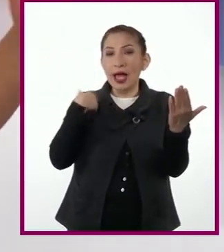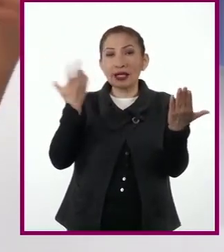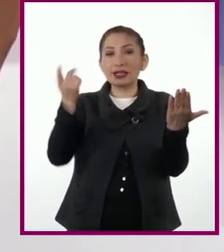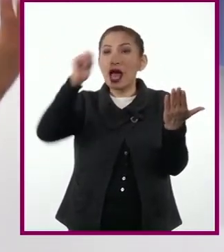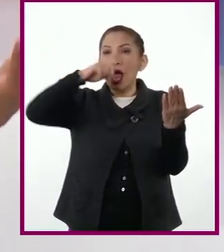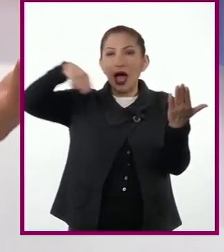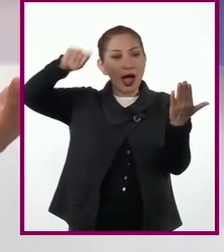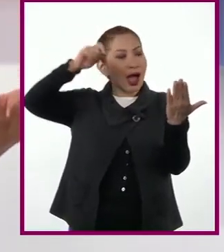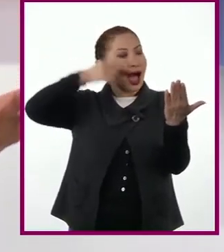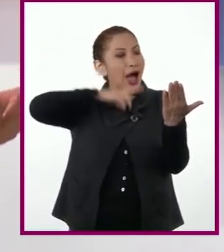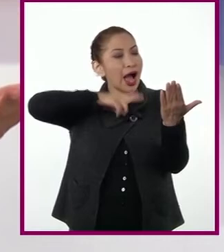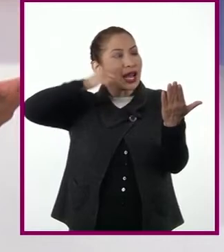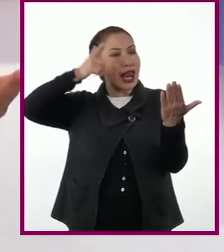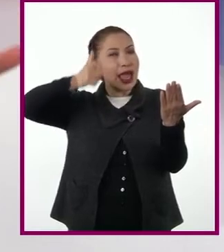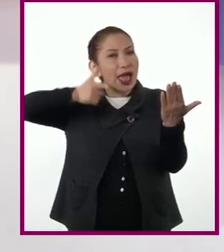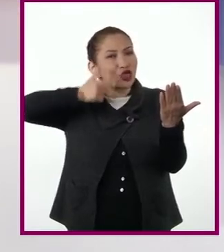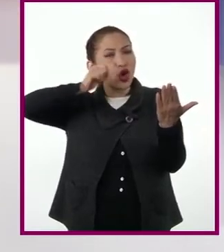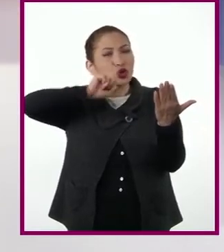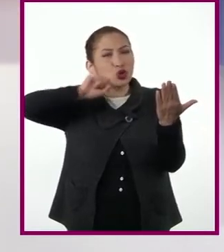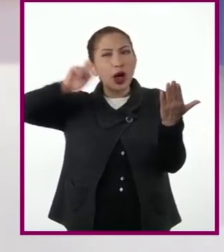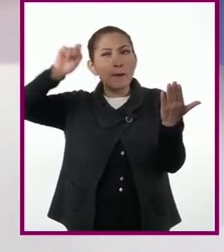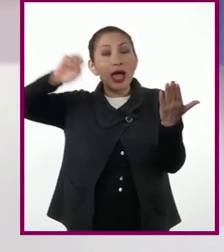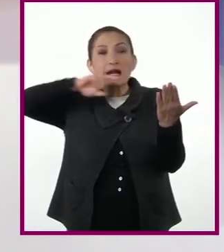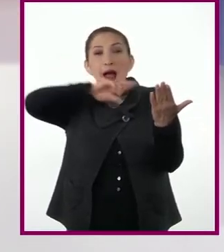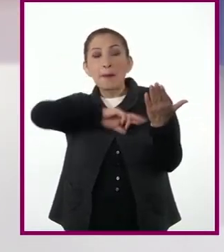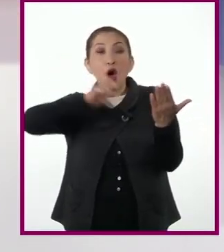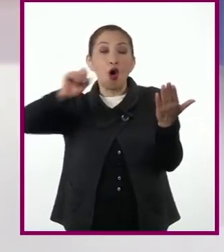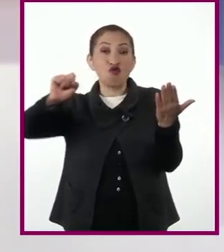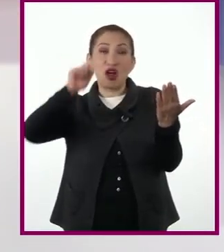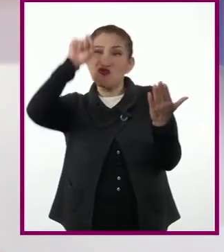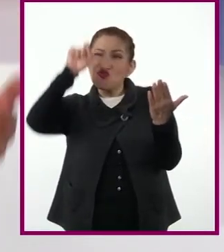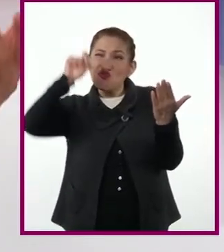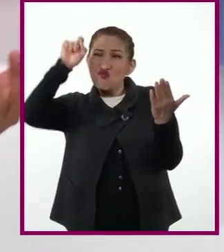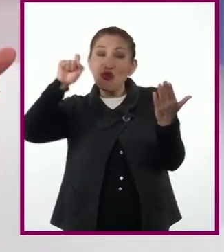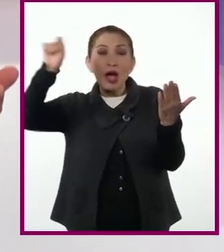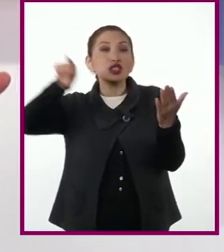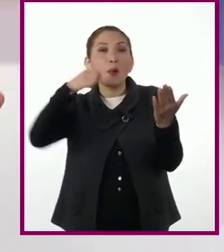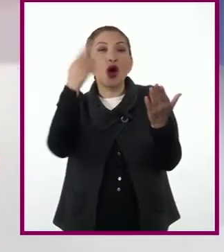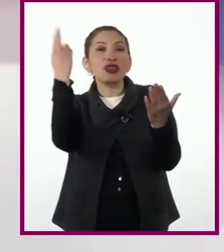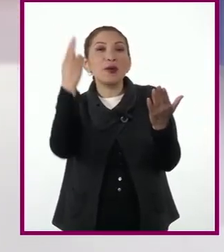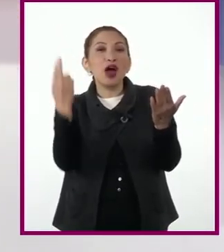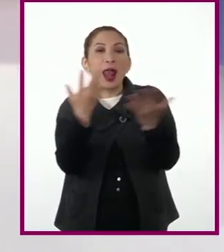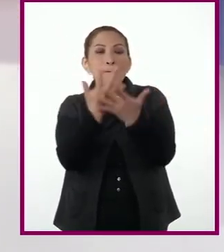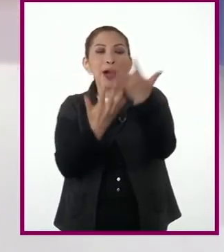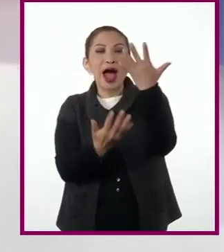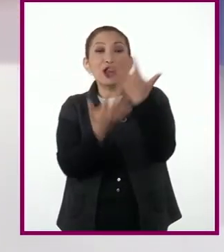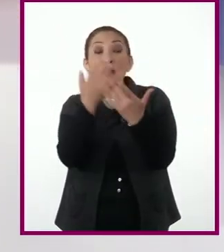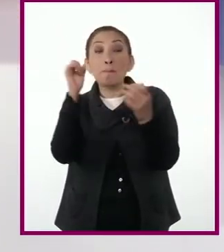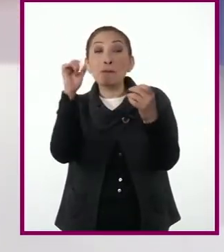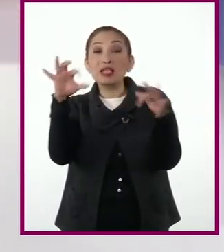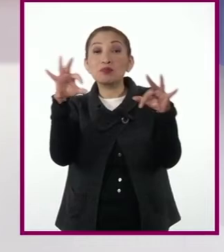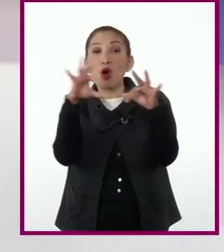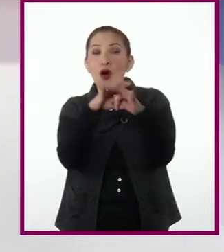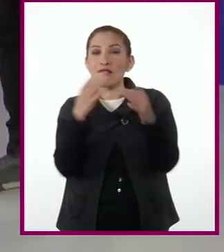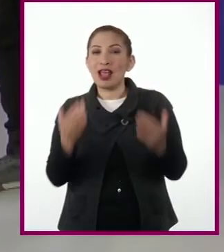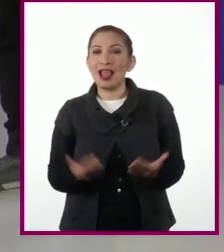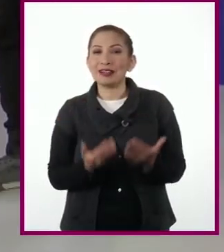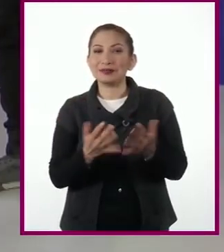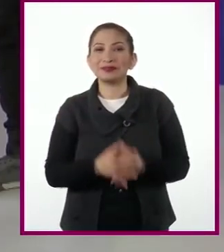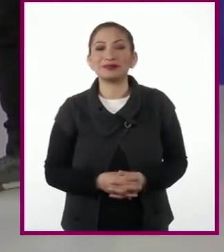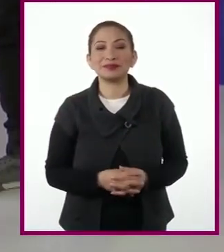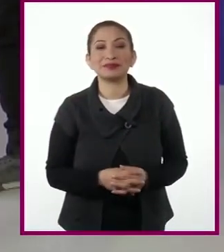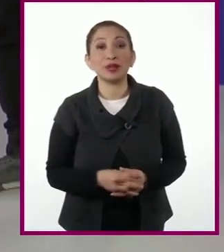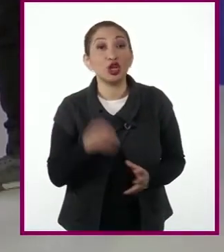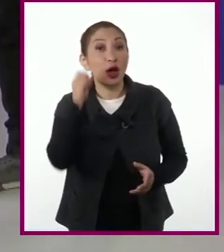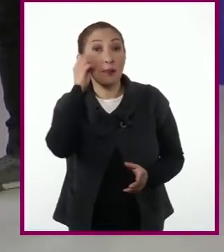el aire, lento, suave, rápido o fuerte. Es como dibujar con las manos y al mismo tiempo bailar. Y